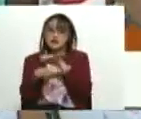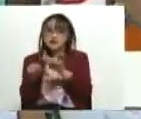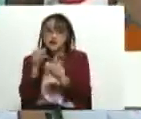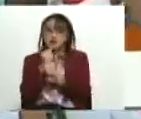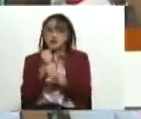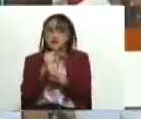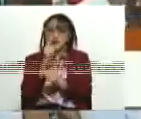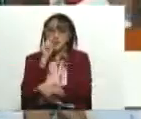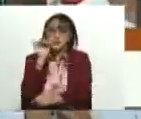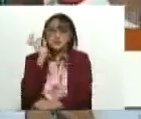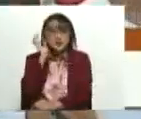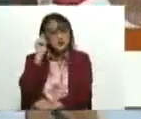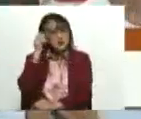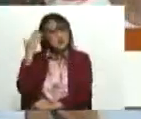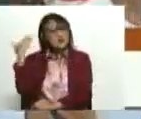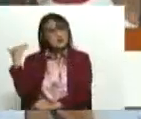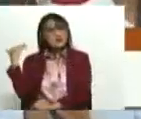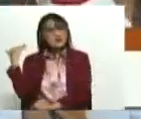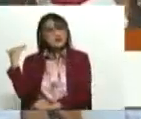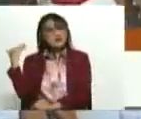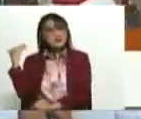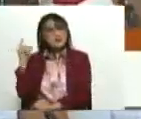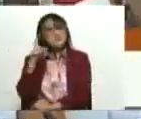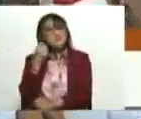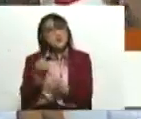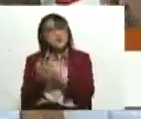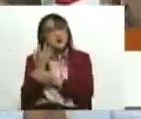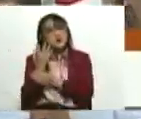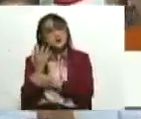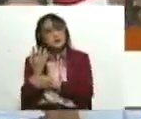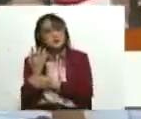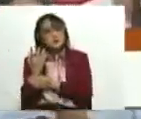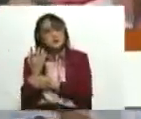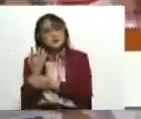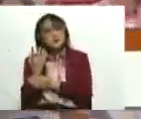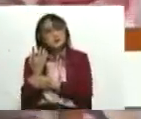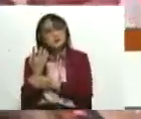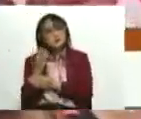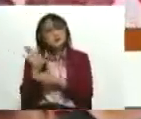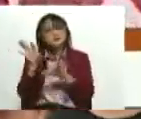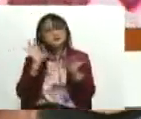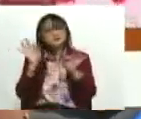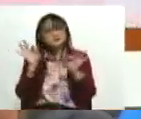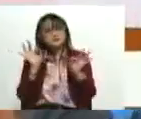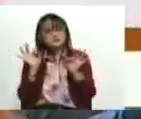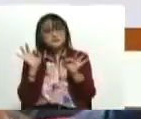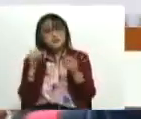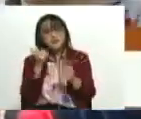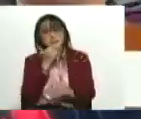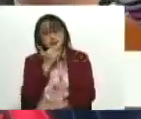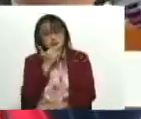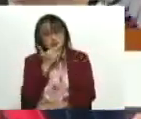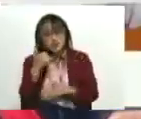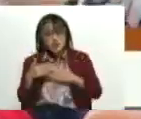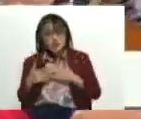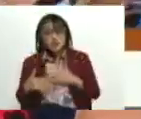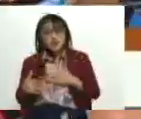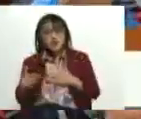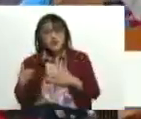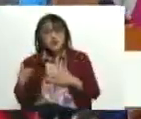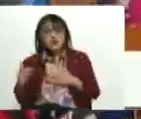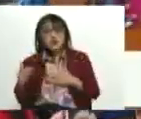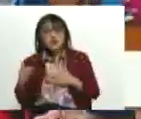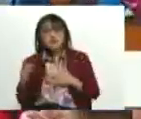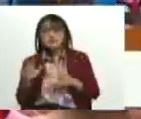y las trabajadoras, ¿lo recuerdan? Un primero de mayo. Se eligió. ¿Y qué pasó a partir de ahí?